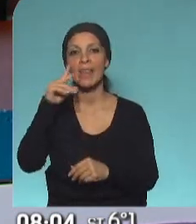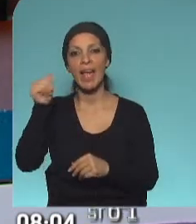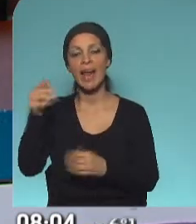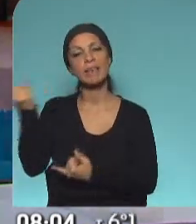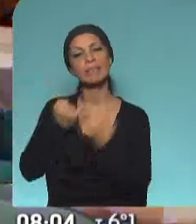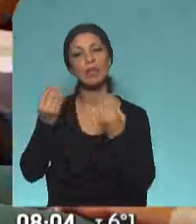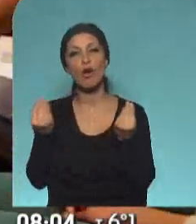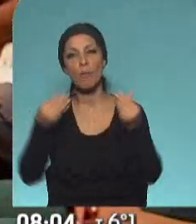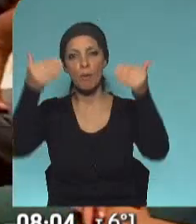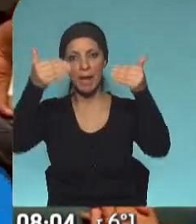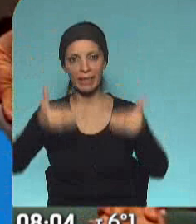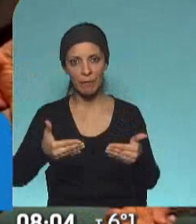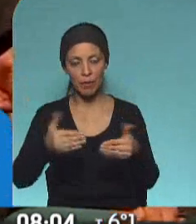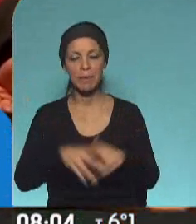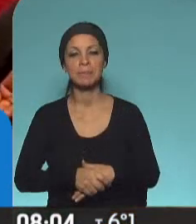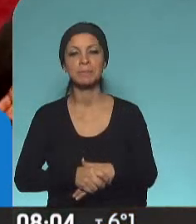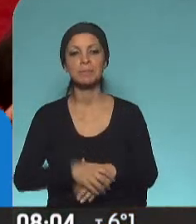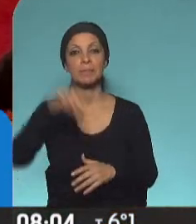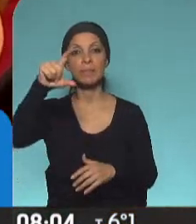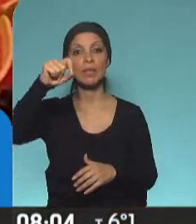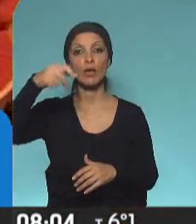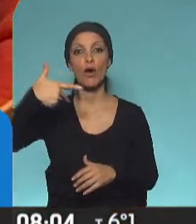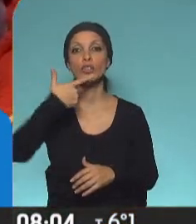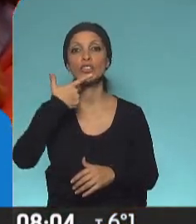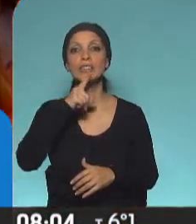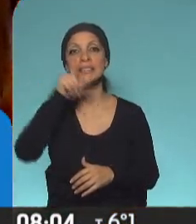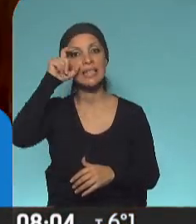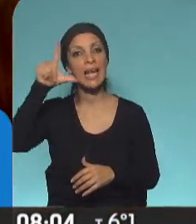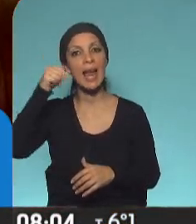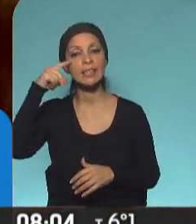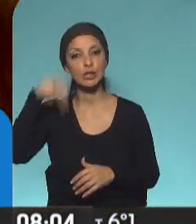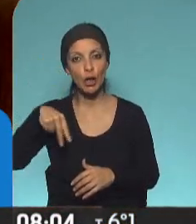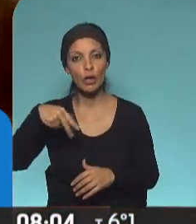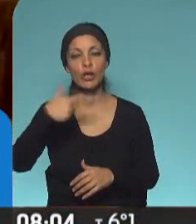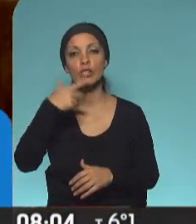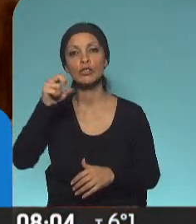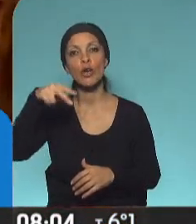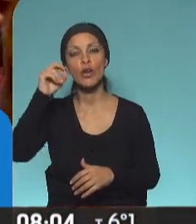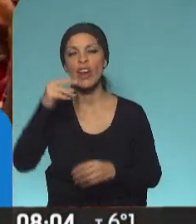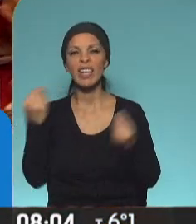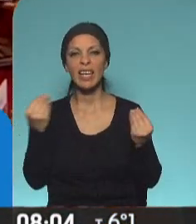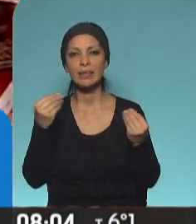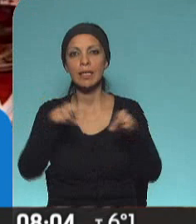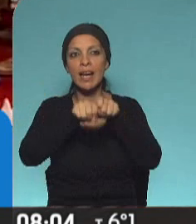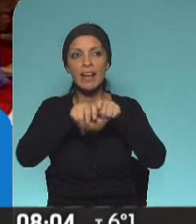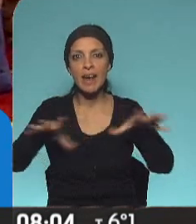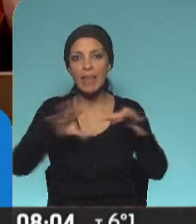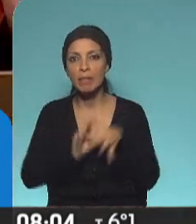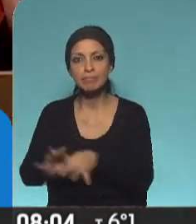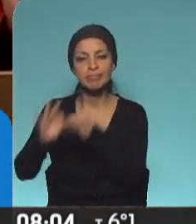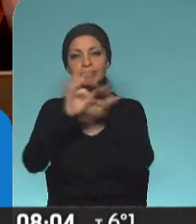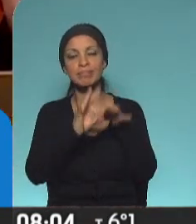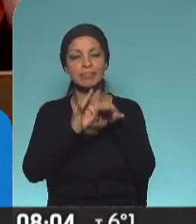plataforma. Constelación Sonora Argentina es una red nacional y federal que pretende aportar al